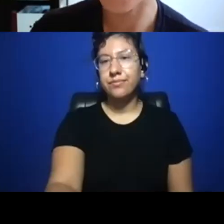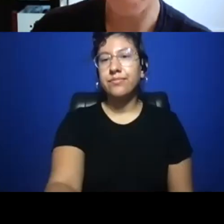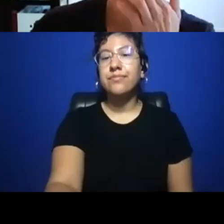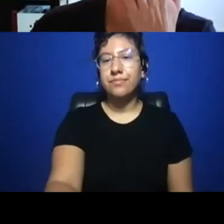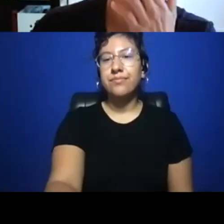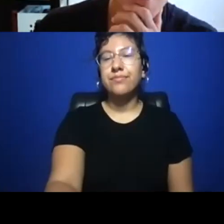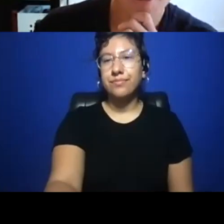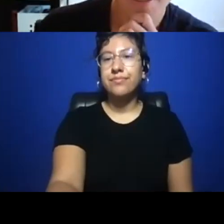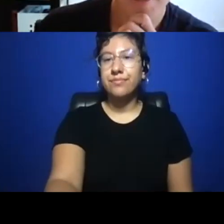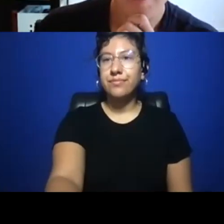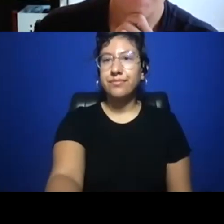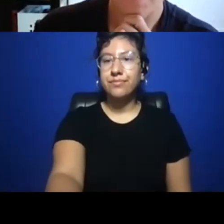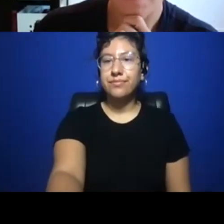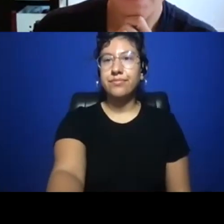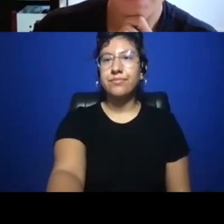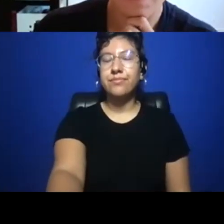pueden editar.